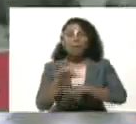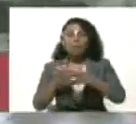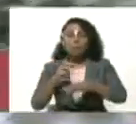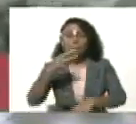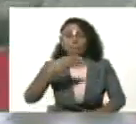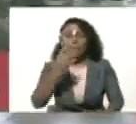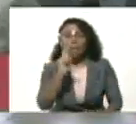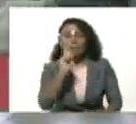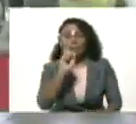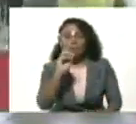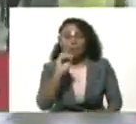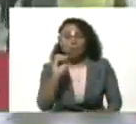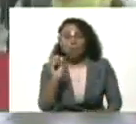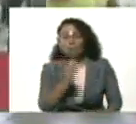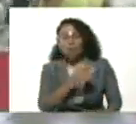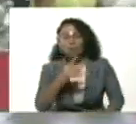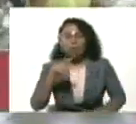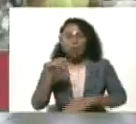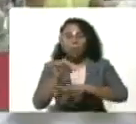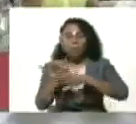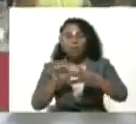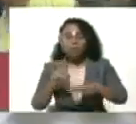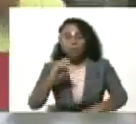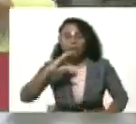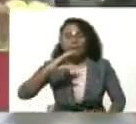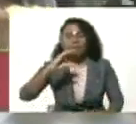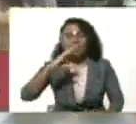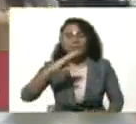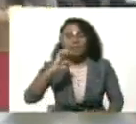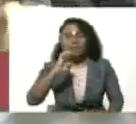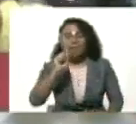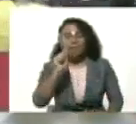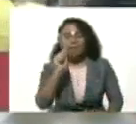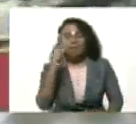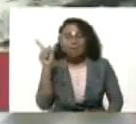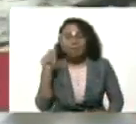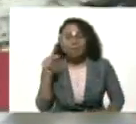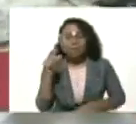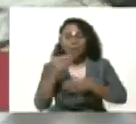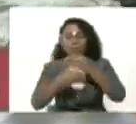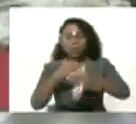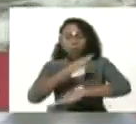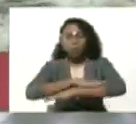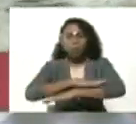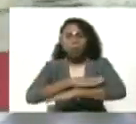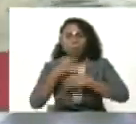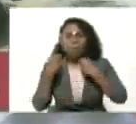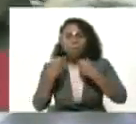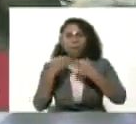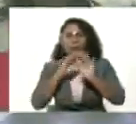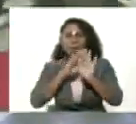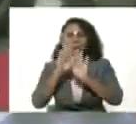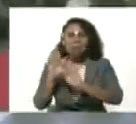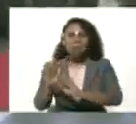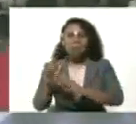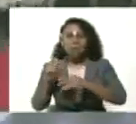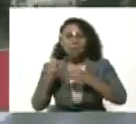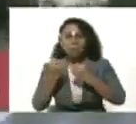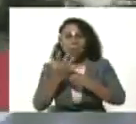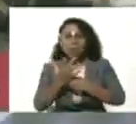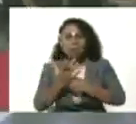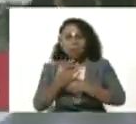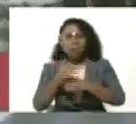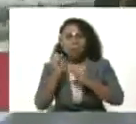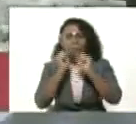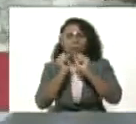municipio Sea. Estuvimos realizando ese reconocimiento y ya tomamos las acciones para apoyar en cuanto a